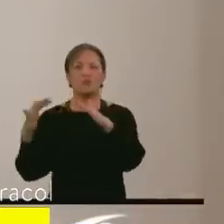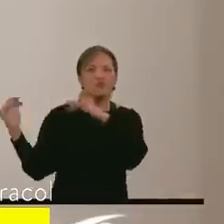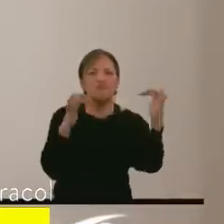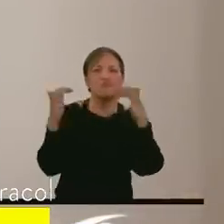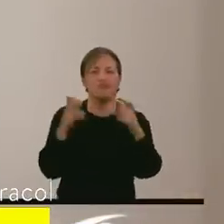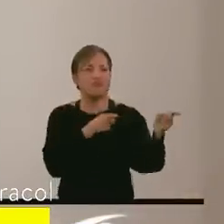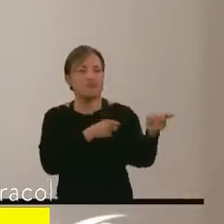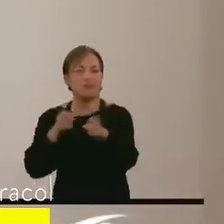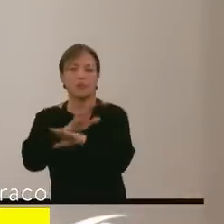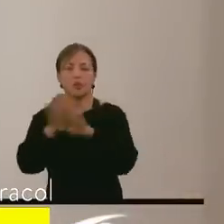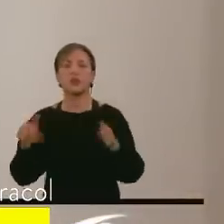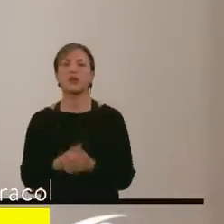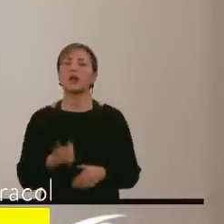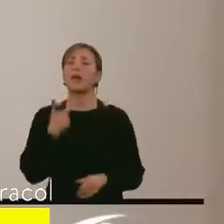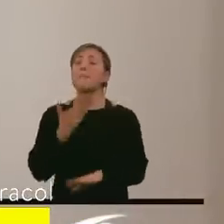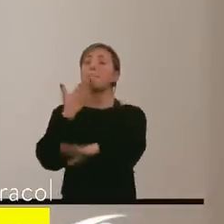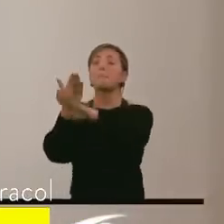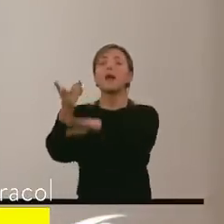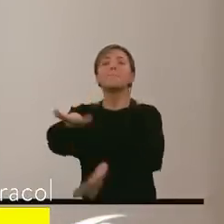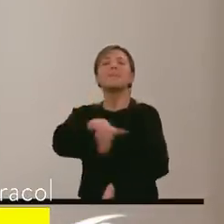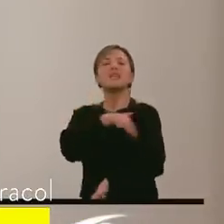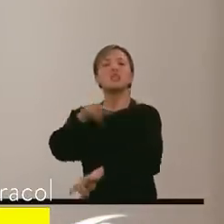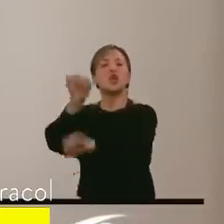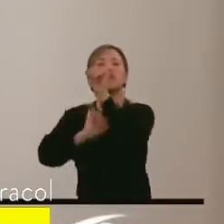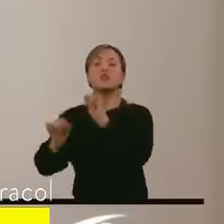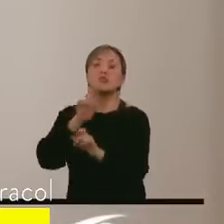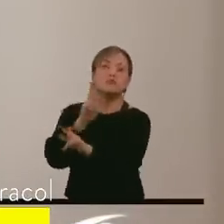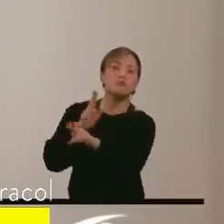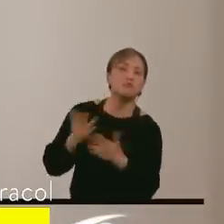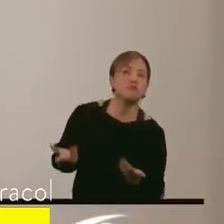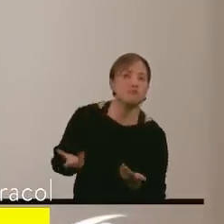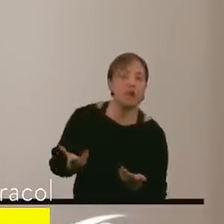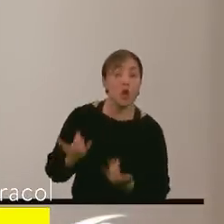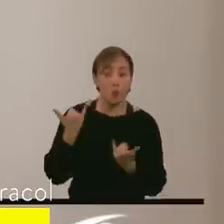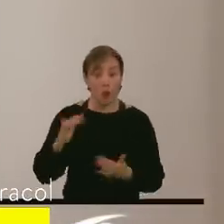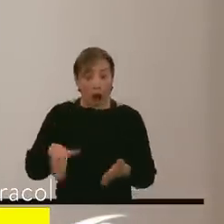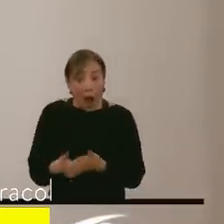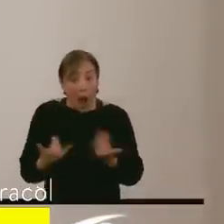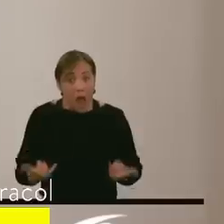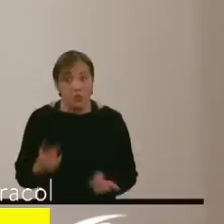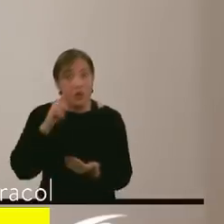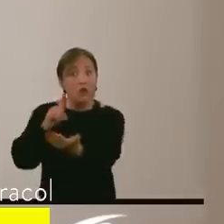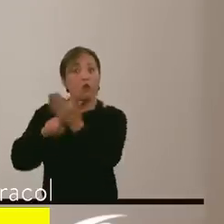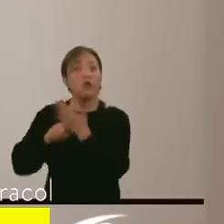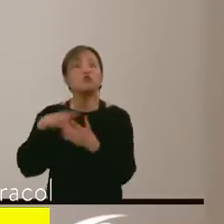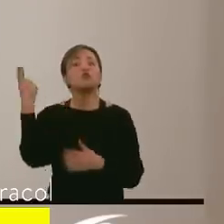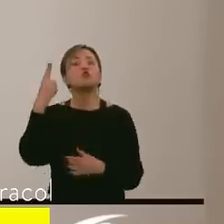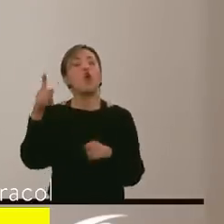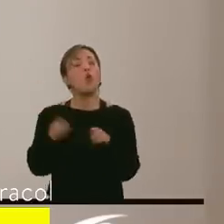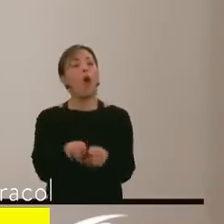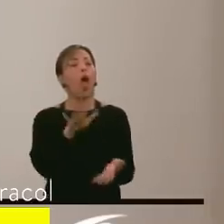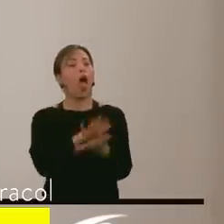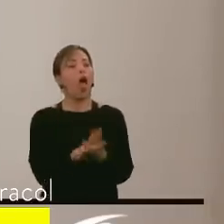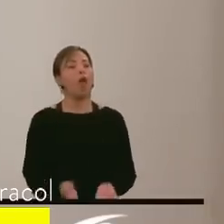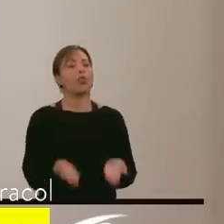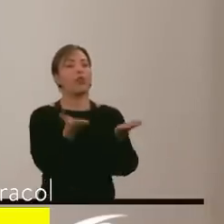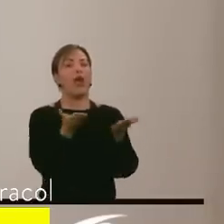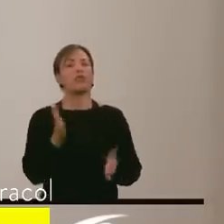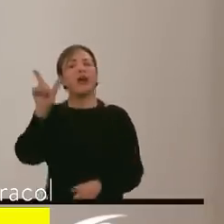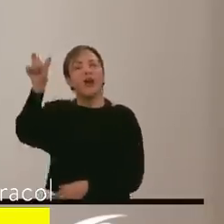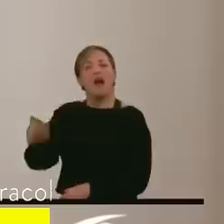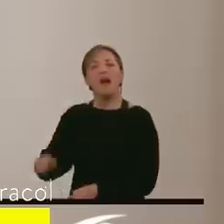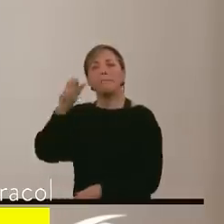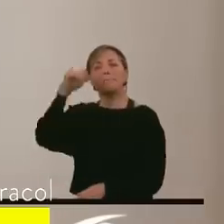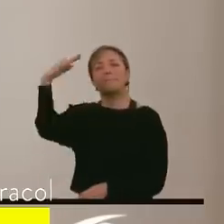respuestas y explicaciones al ministro de Defensa. Porque hasta este momento solamente hemos visto concesiones de parte del gobierno de Gustavo Petro